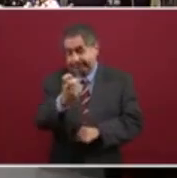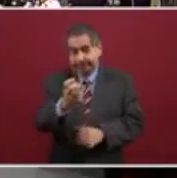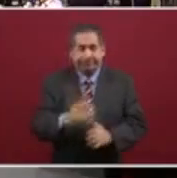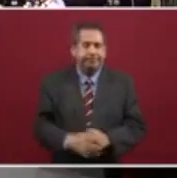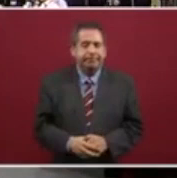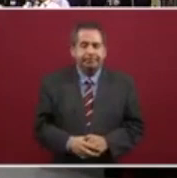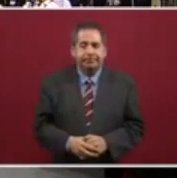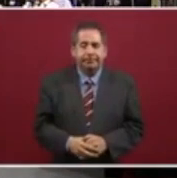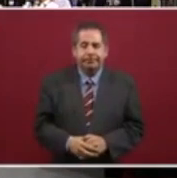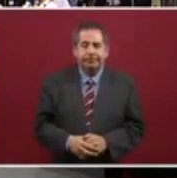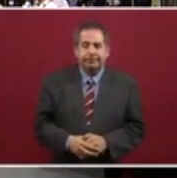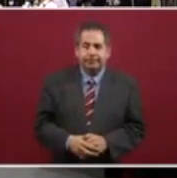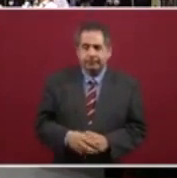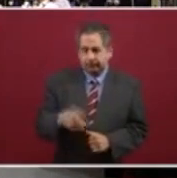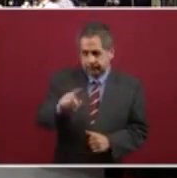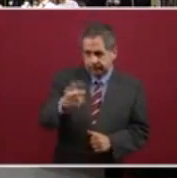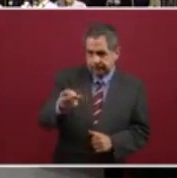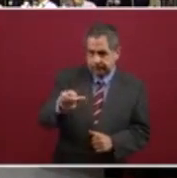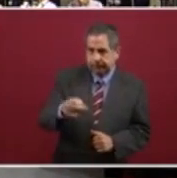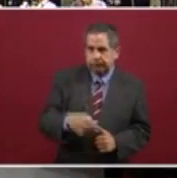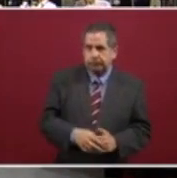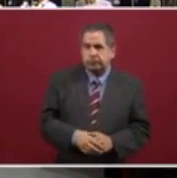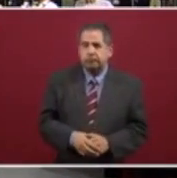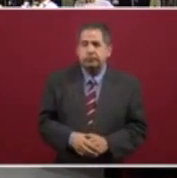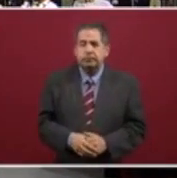Segunda pregunta. A ver,